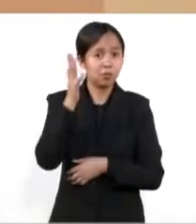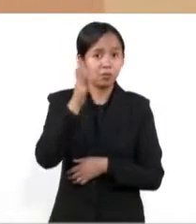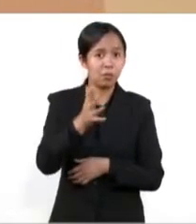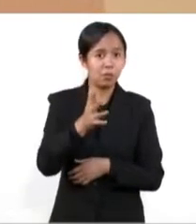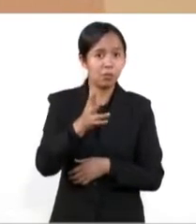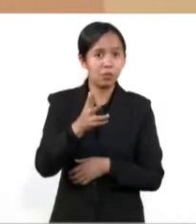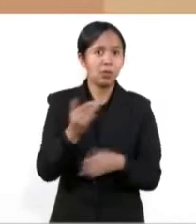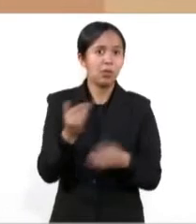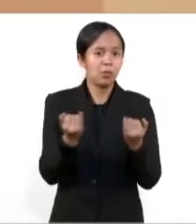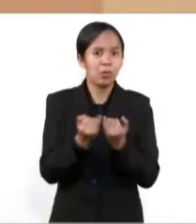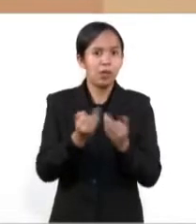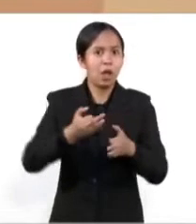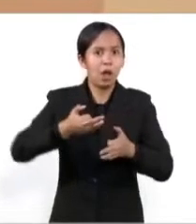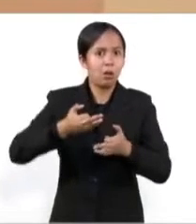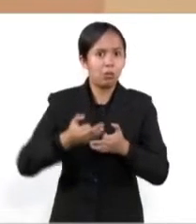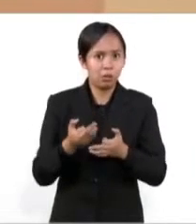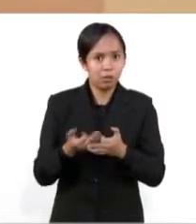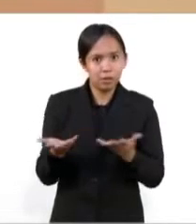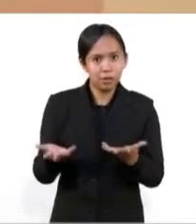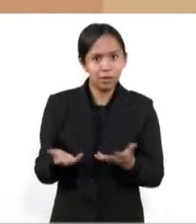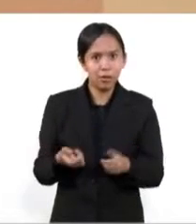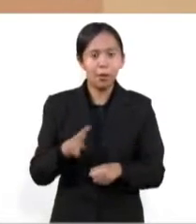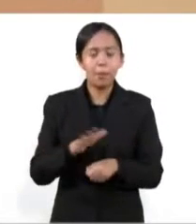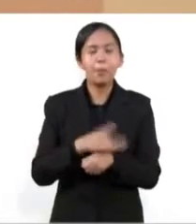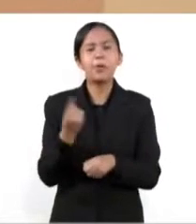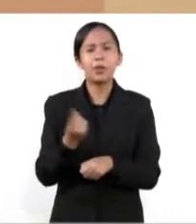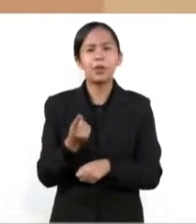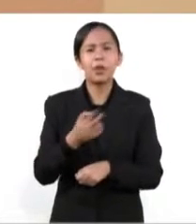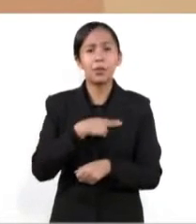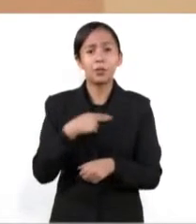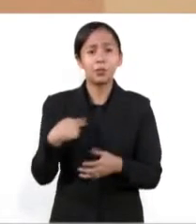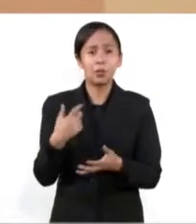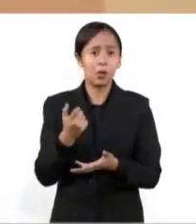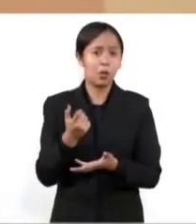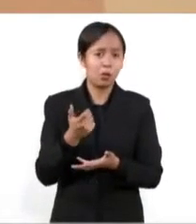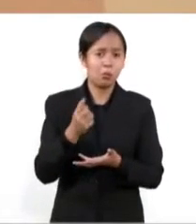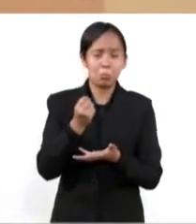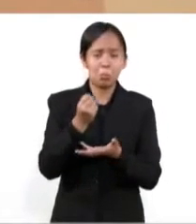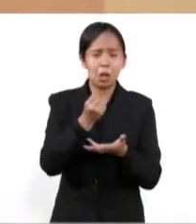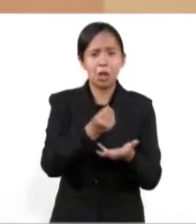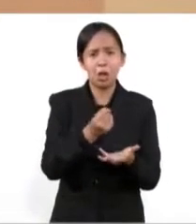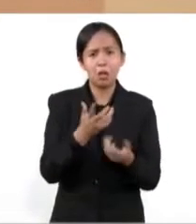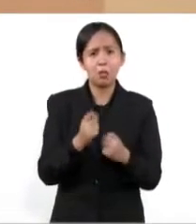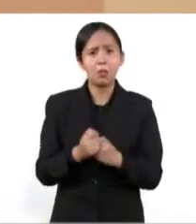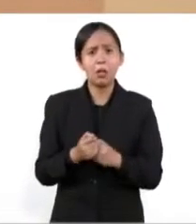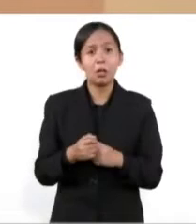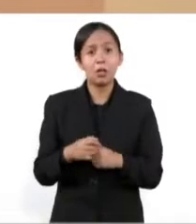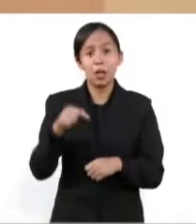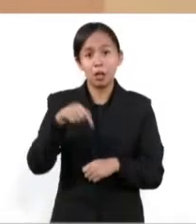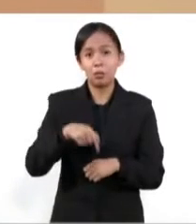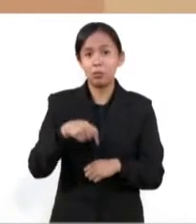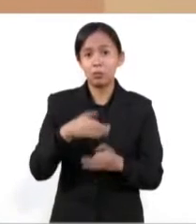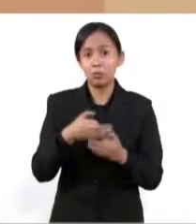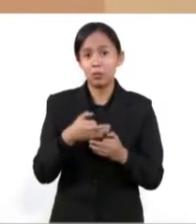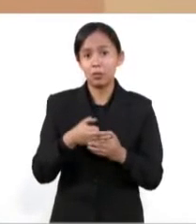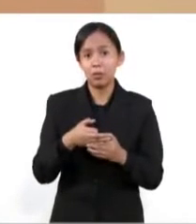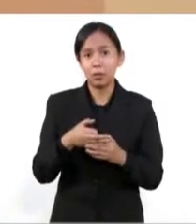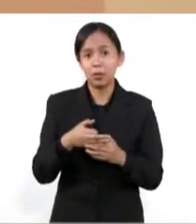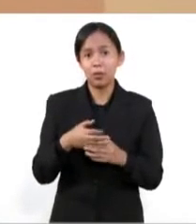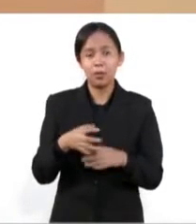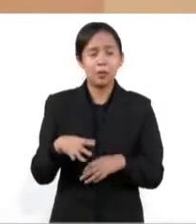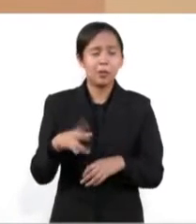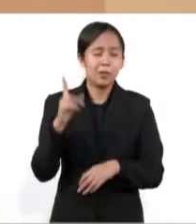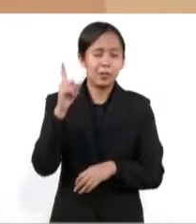el presente. Porque si no invertimos en los niños y en las niñas en este momento, difícilmente vamos a